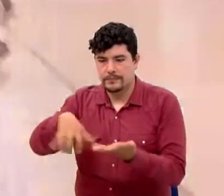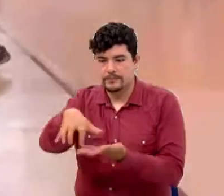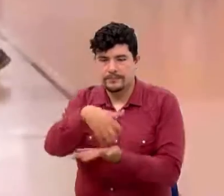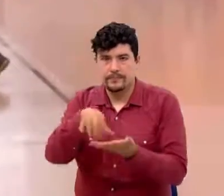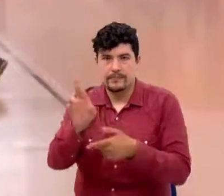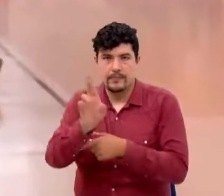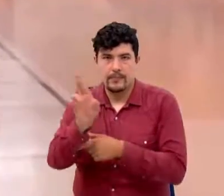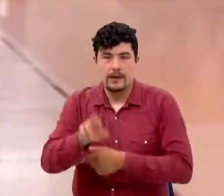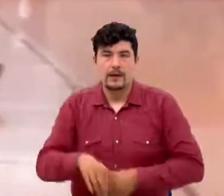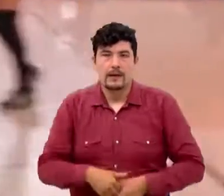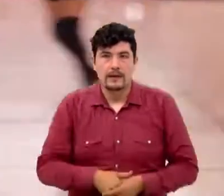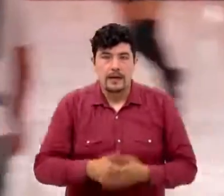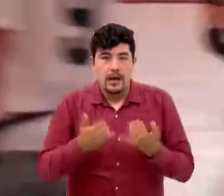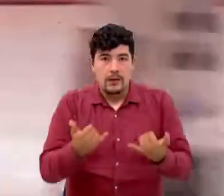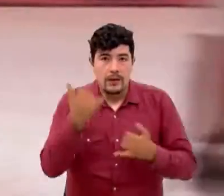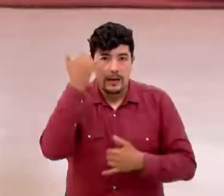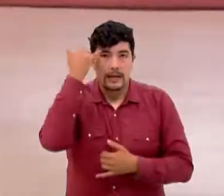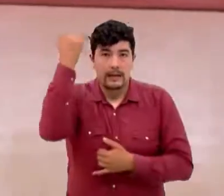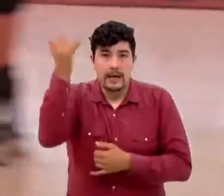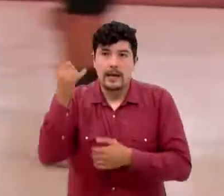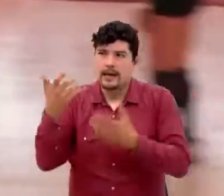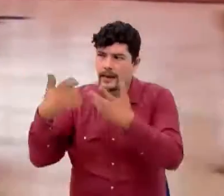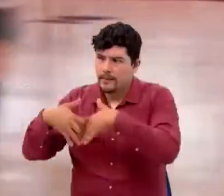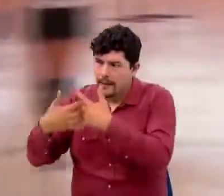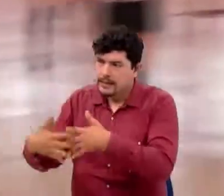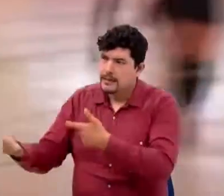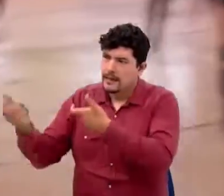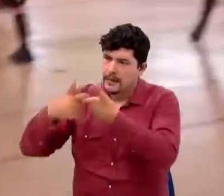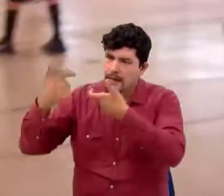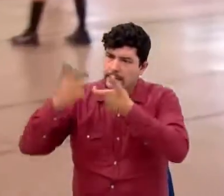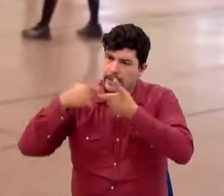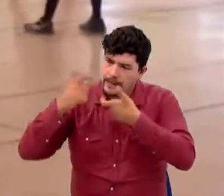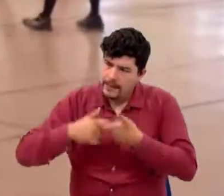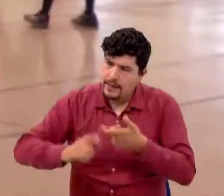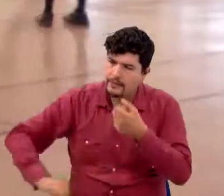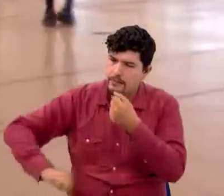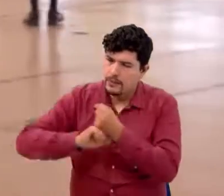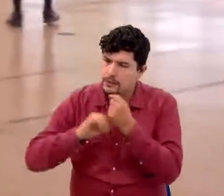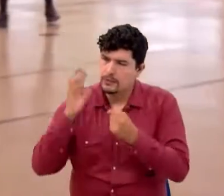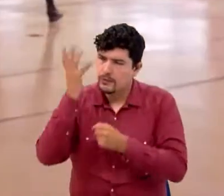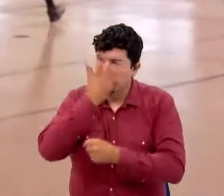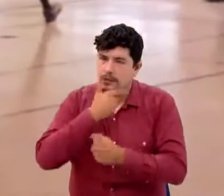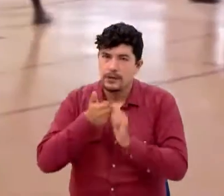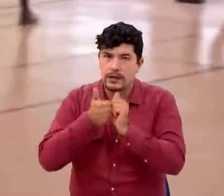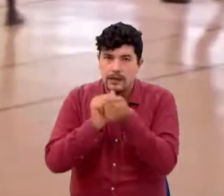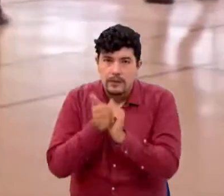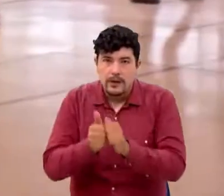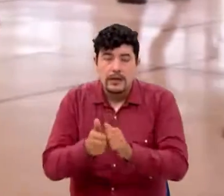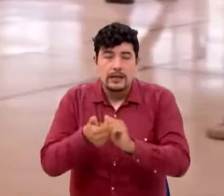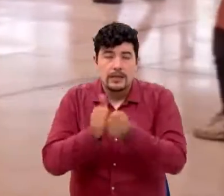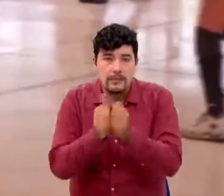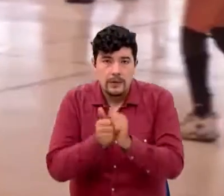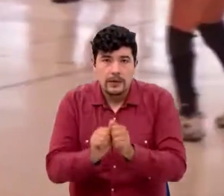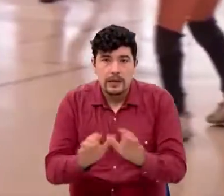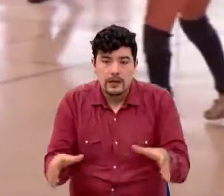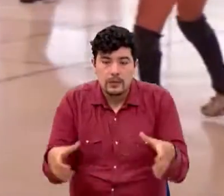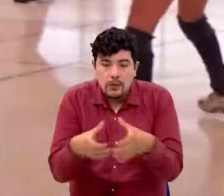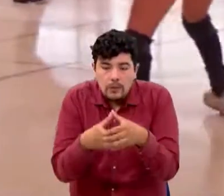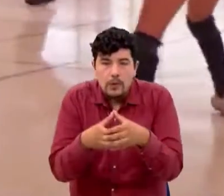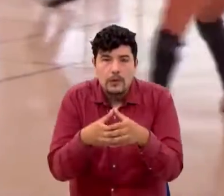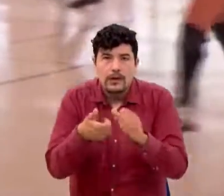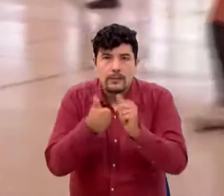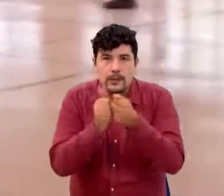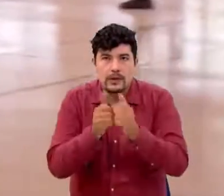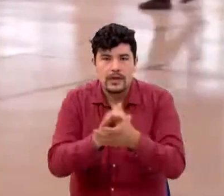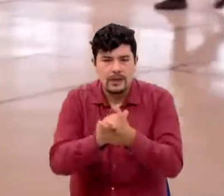principal. La idea es que se vinculen más empresas de la región a este bonito deporte. Es un deporte conjunto, un deporte de amistad que nosotros decimos,